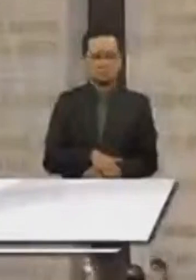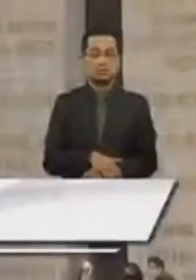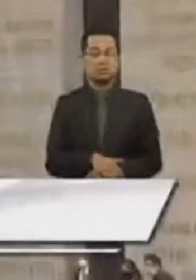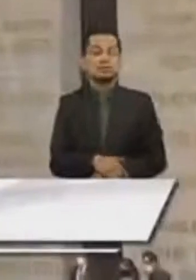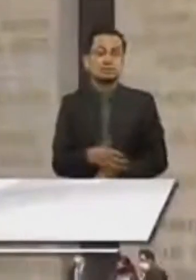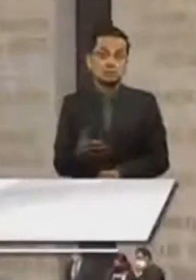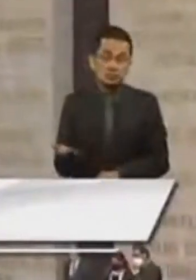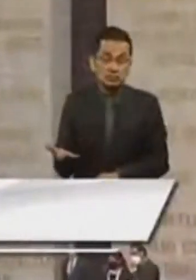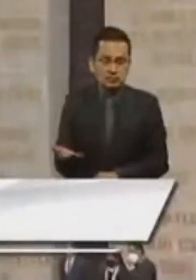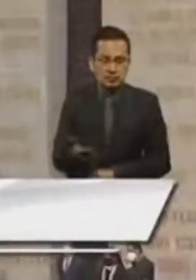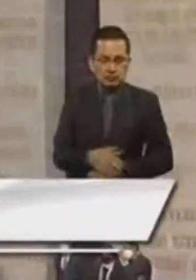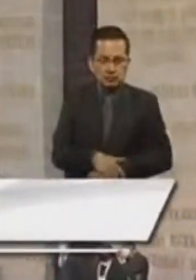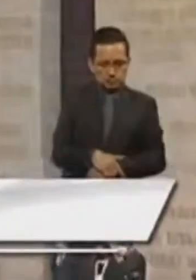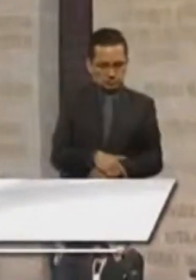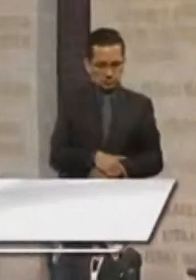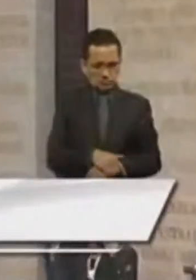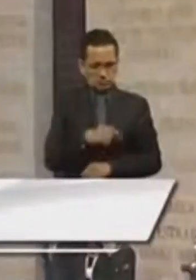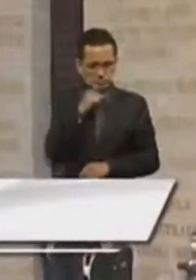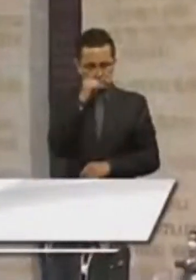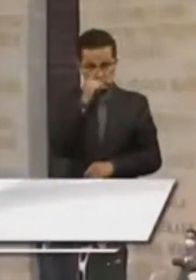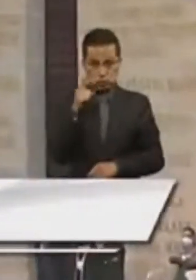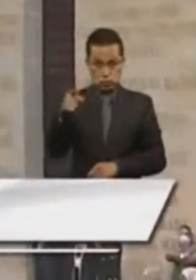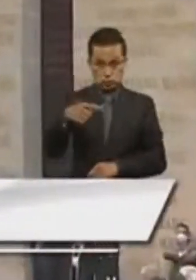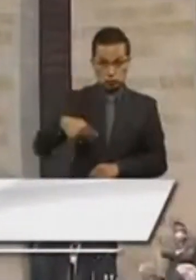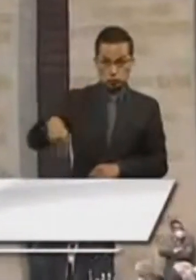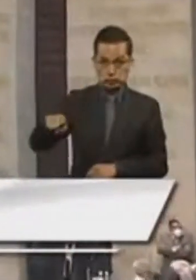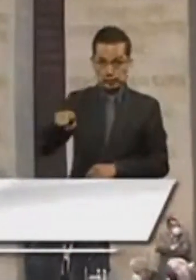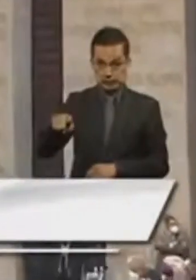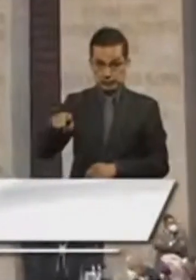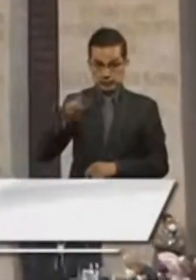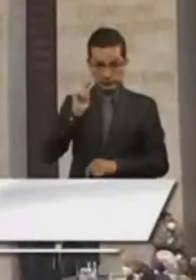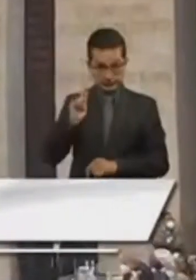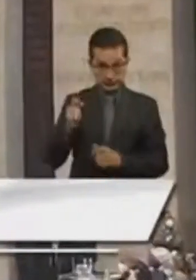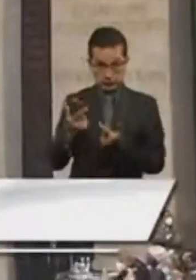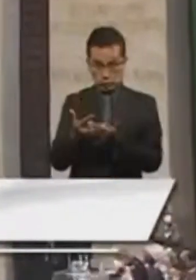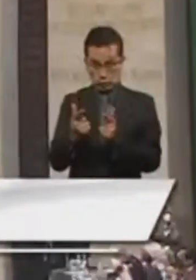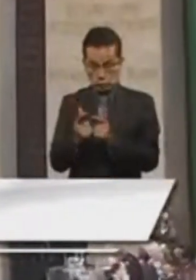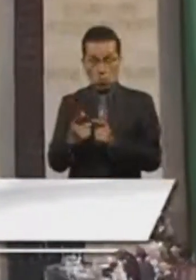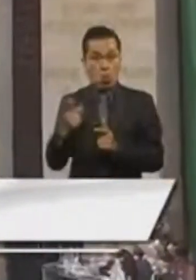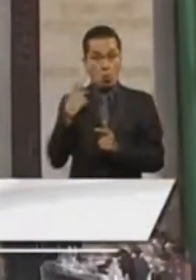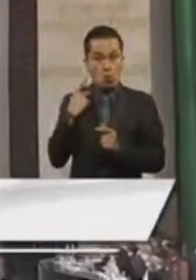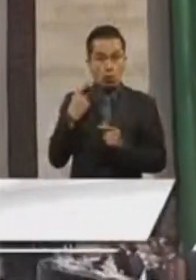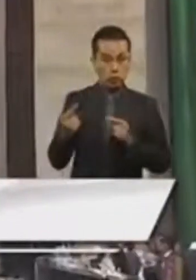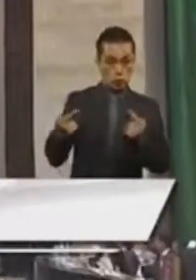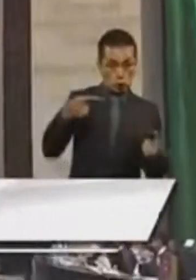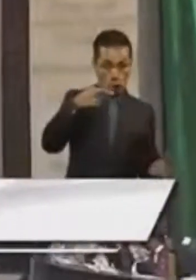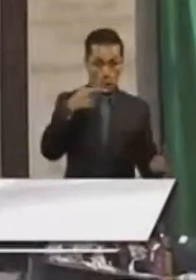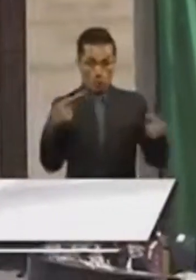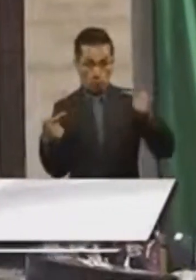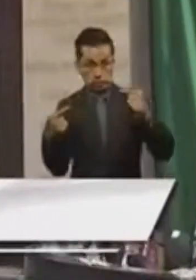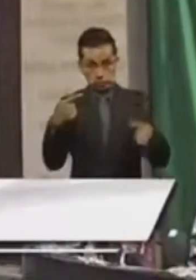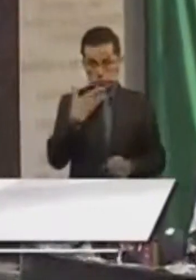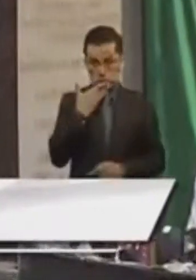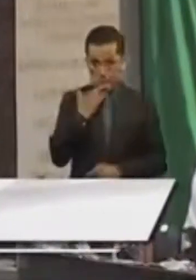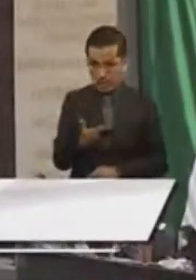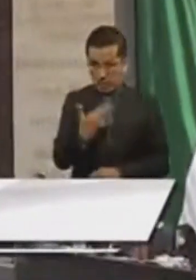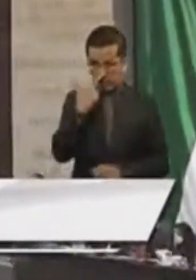lamentablemente no actúan como oposición responsable. No pueden